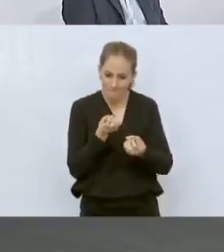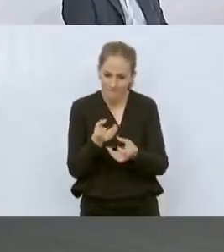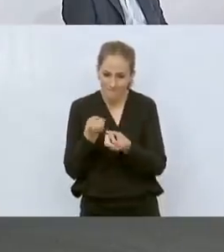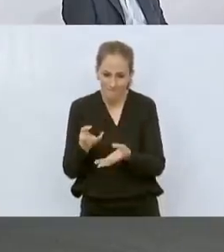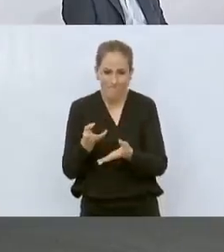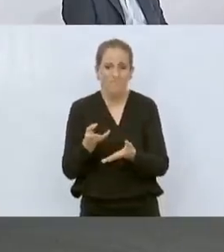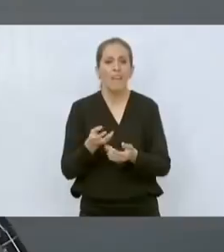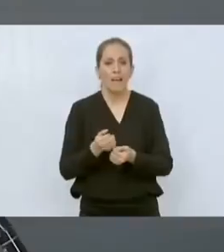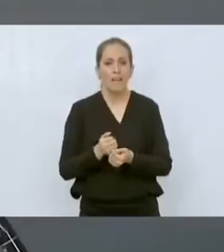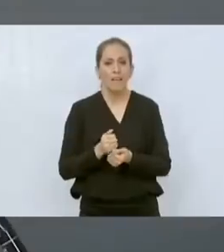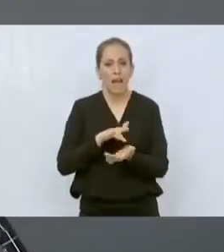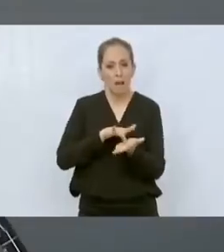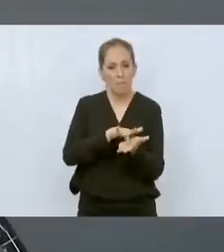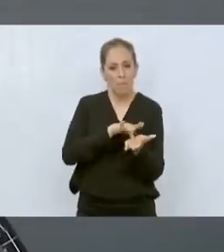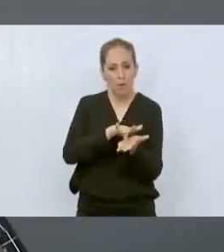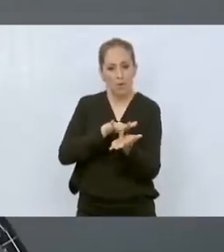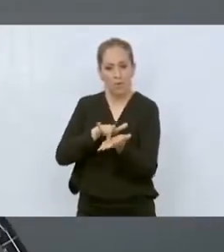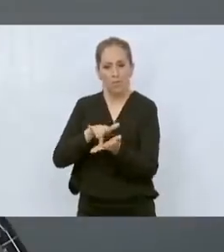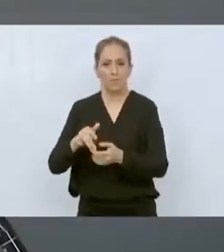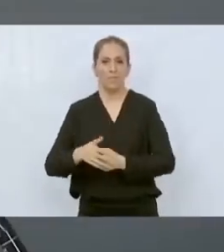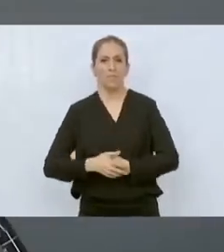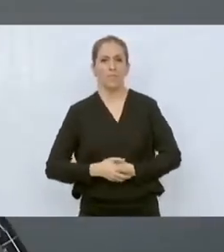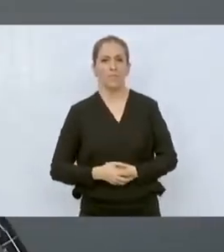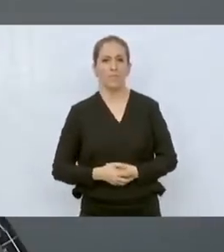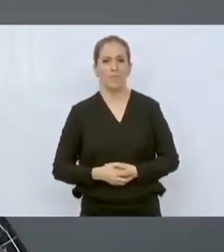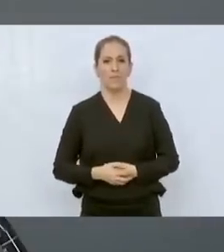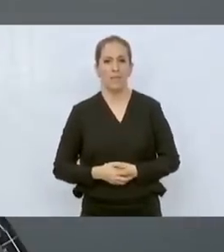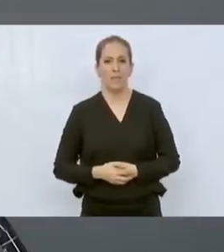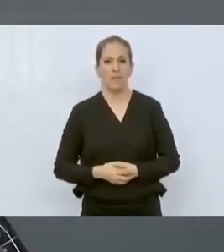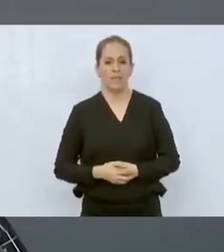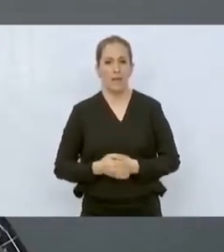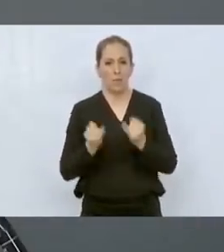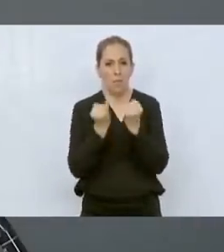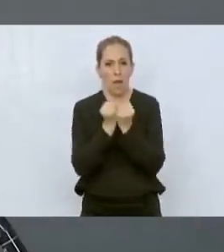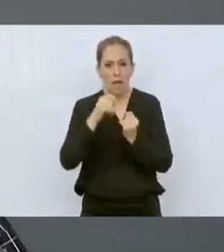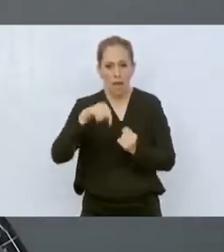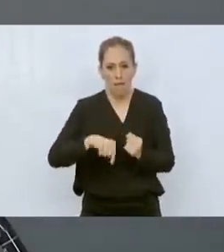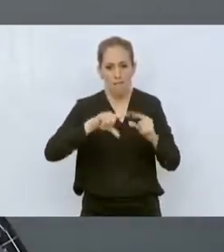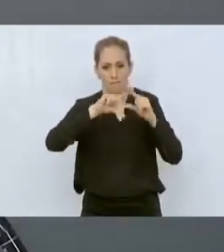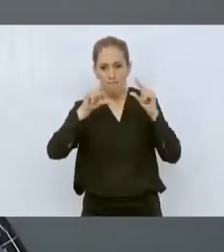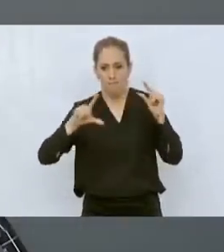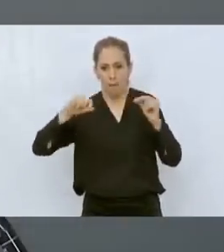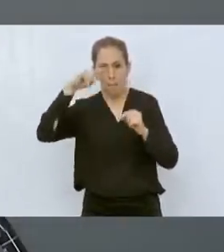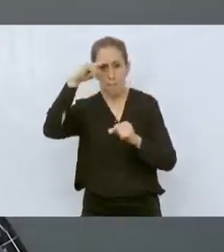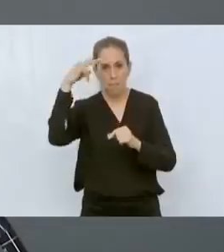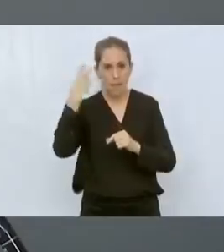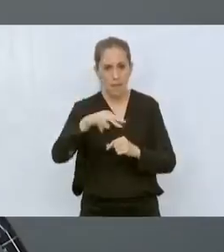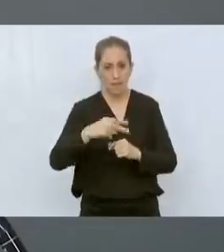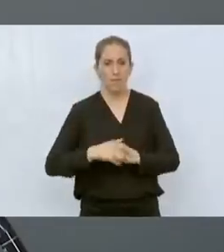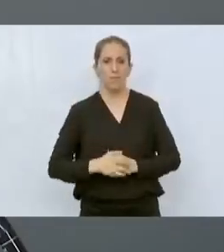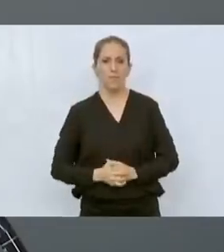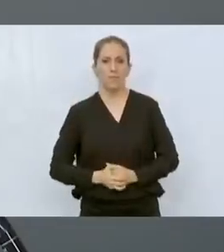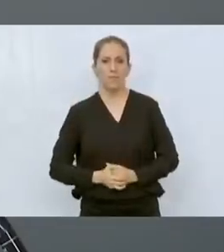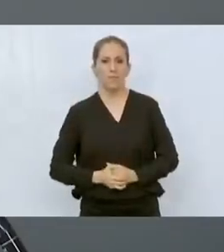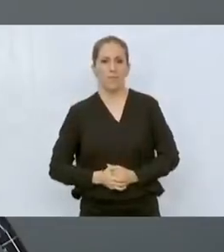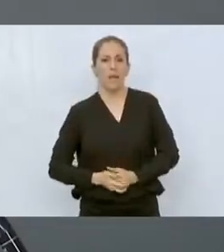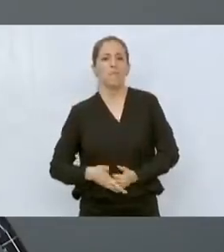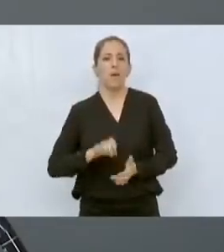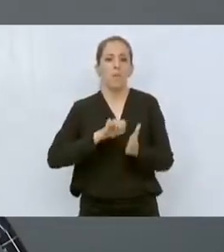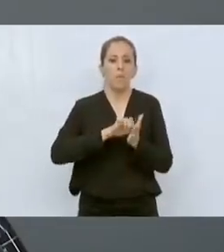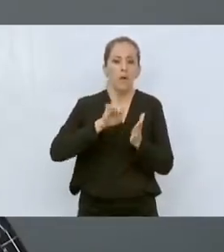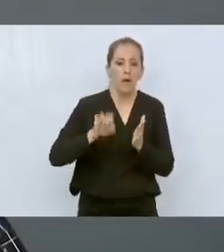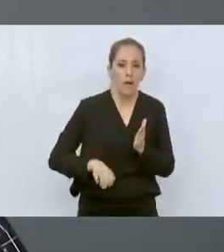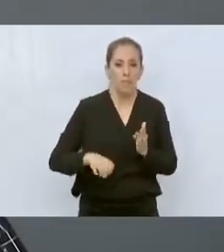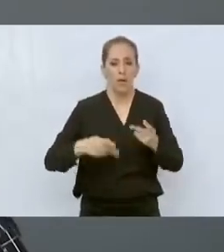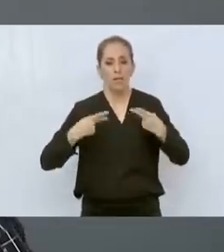como se está haciendo en México, a los habitantes de Honduras,